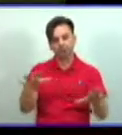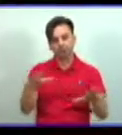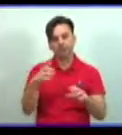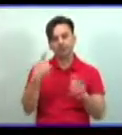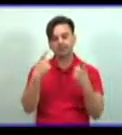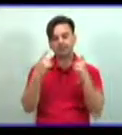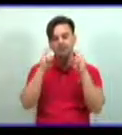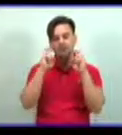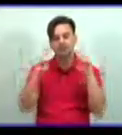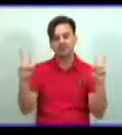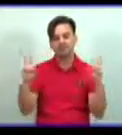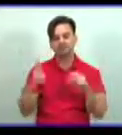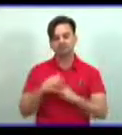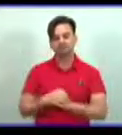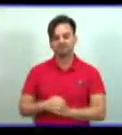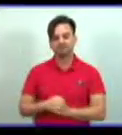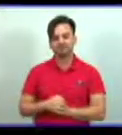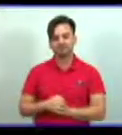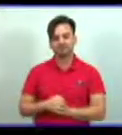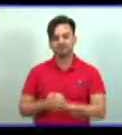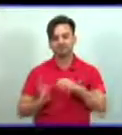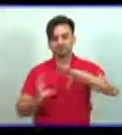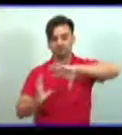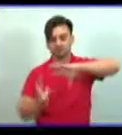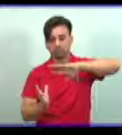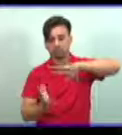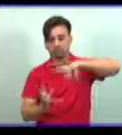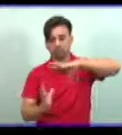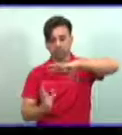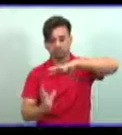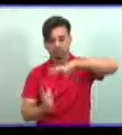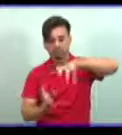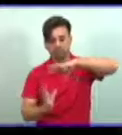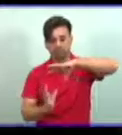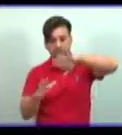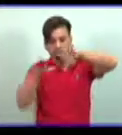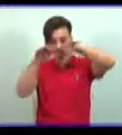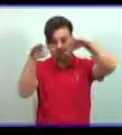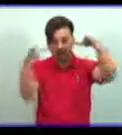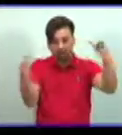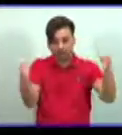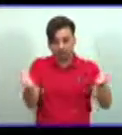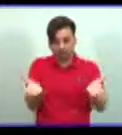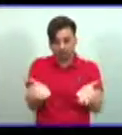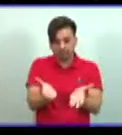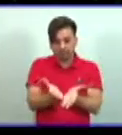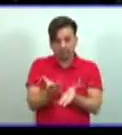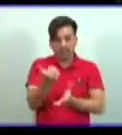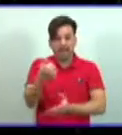vida. La atmósfera desempeña un papel fundamental en el calentamiento global de la superficie